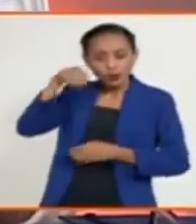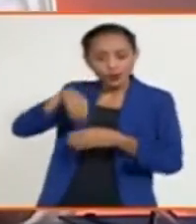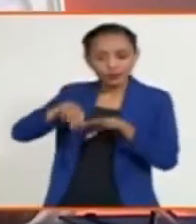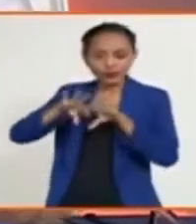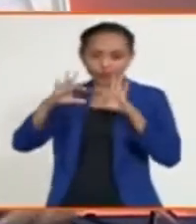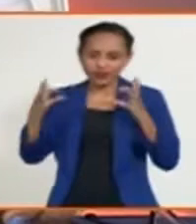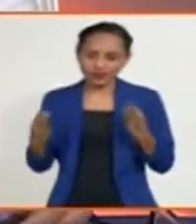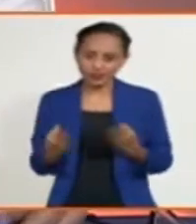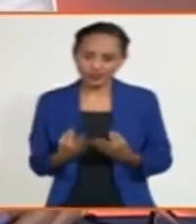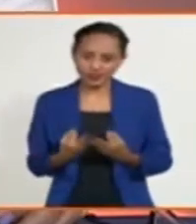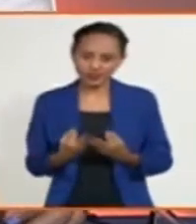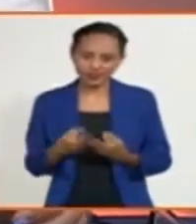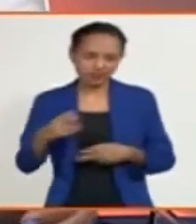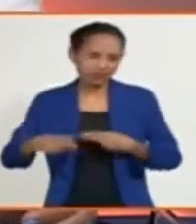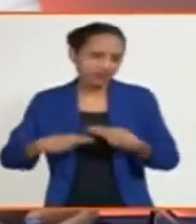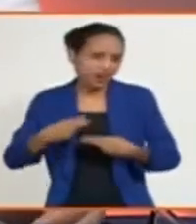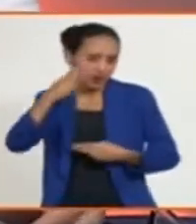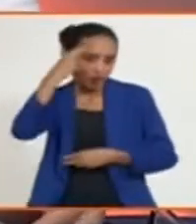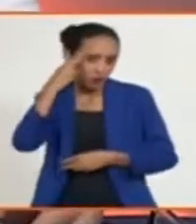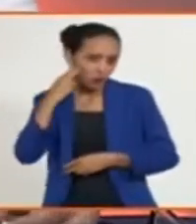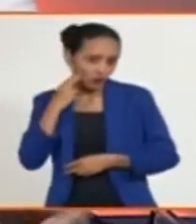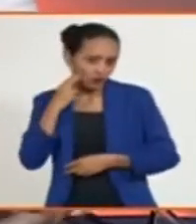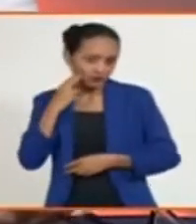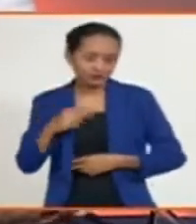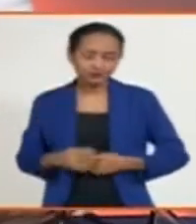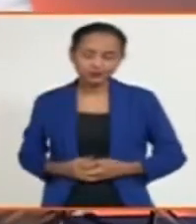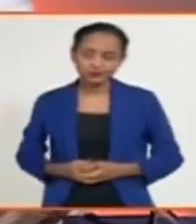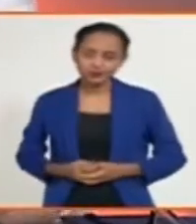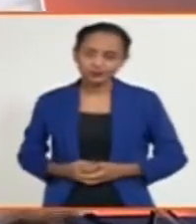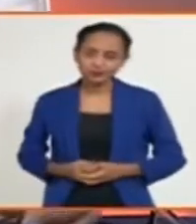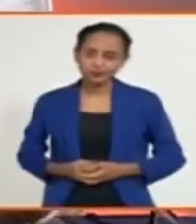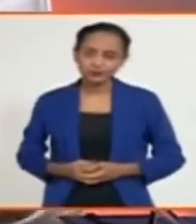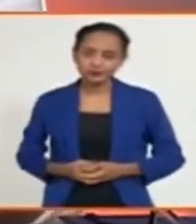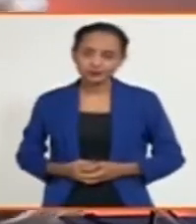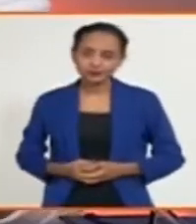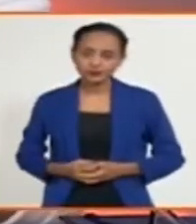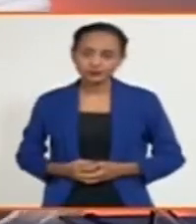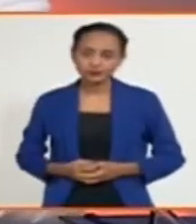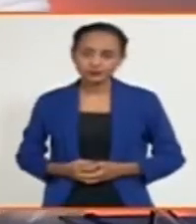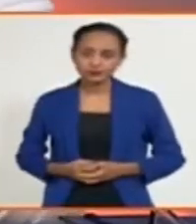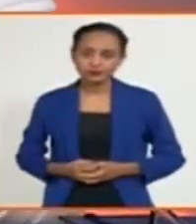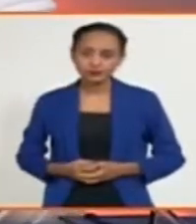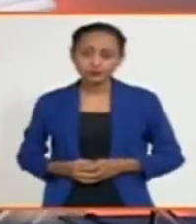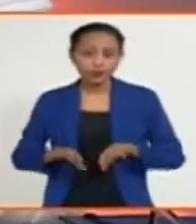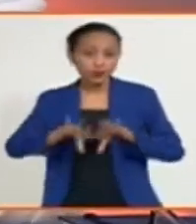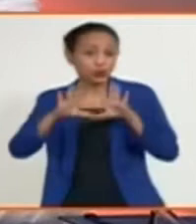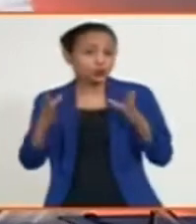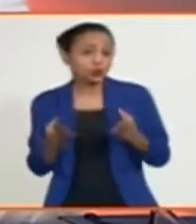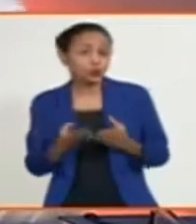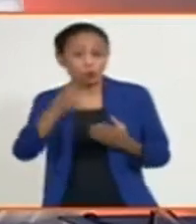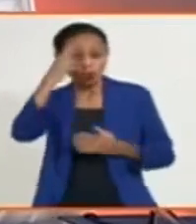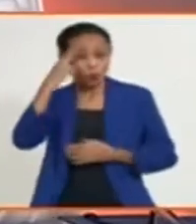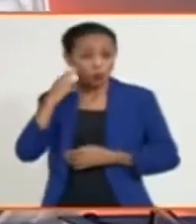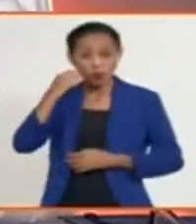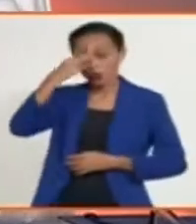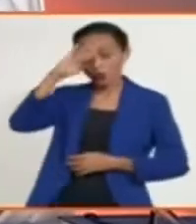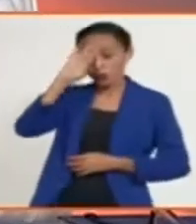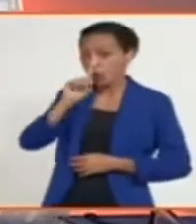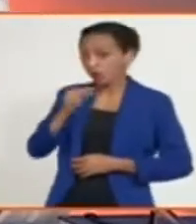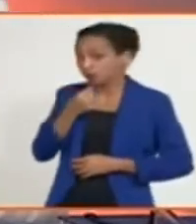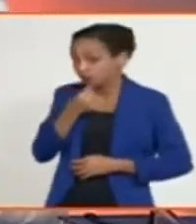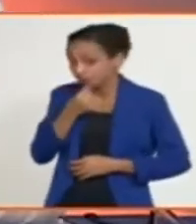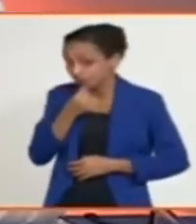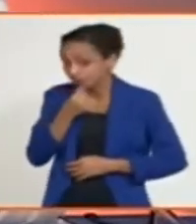nuestros grupos dentro de nuestras familias y es que hay que tener en cuenta que no todos los abuelos en cuba son adultos mayores ni